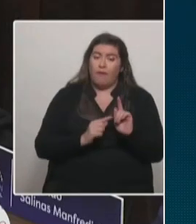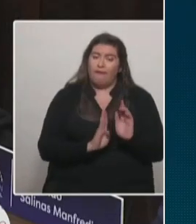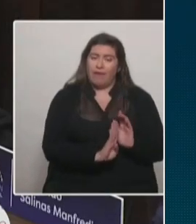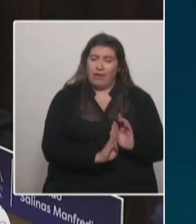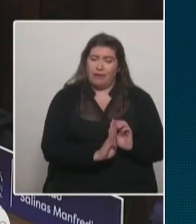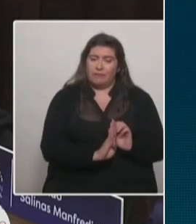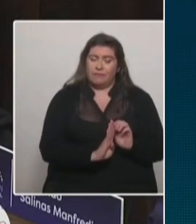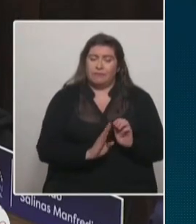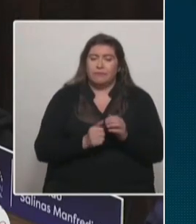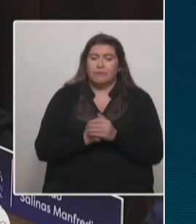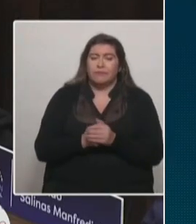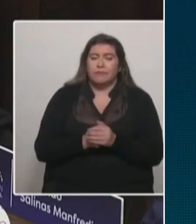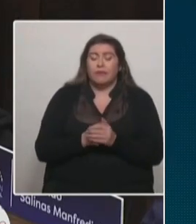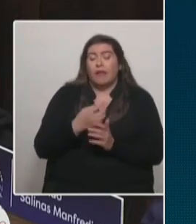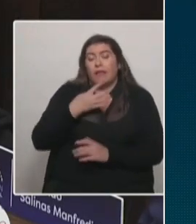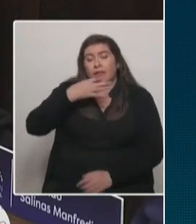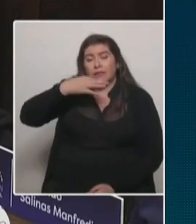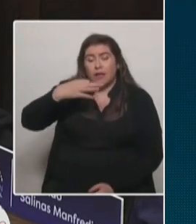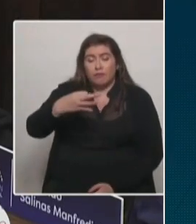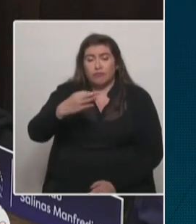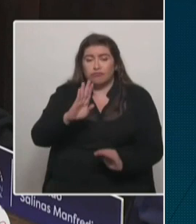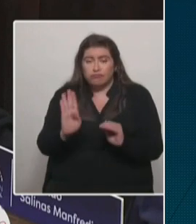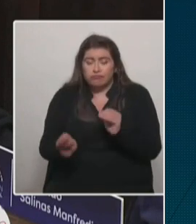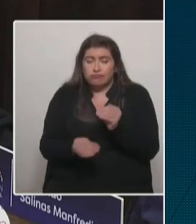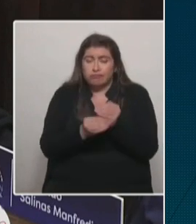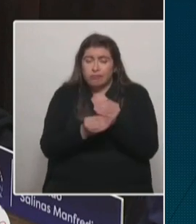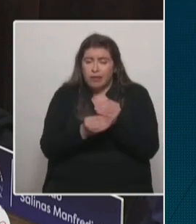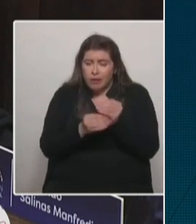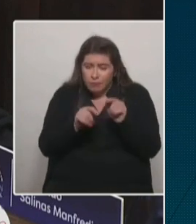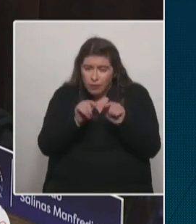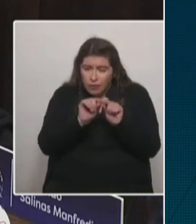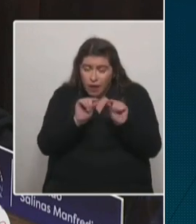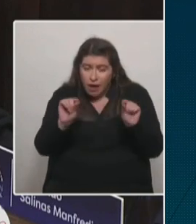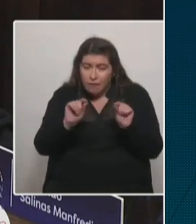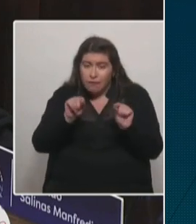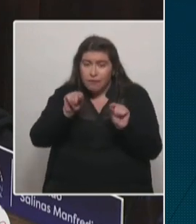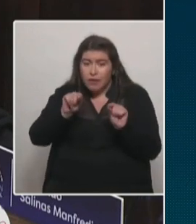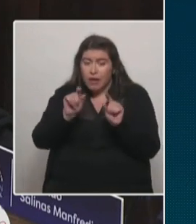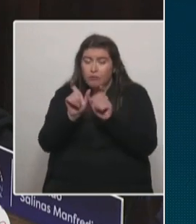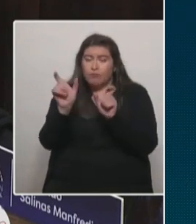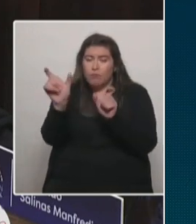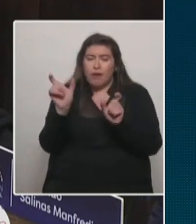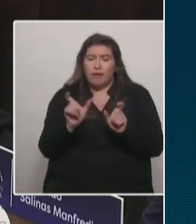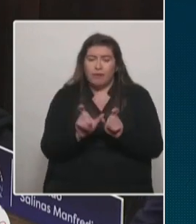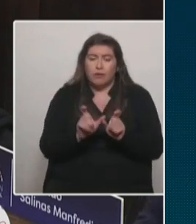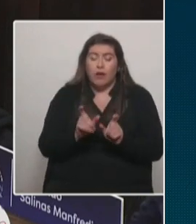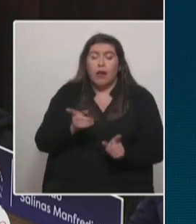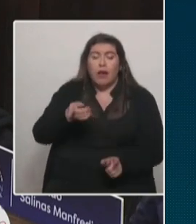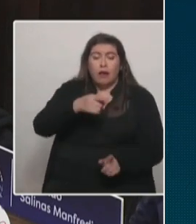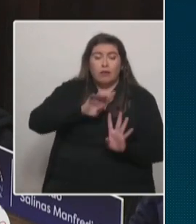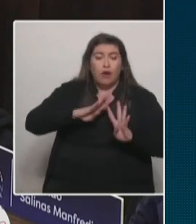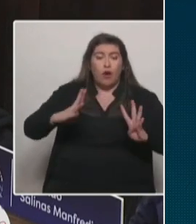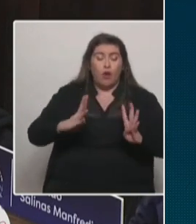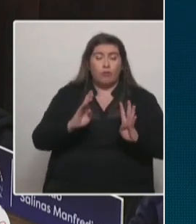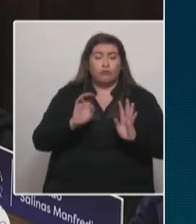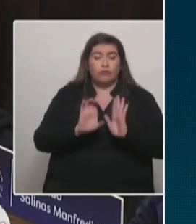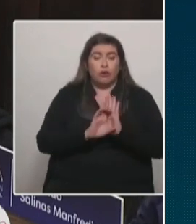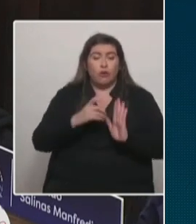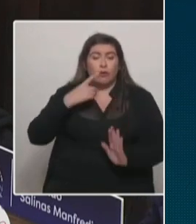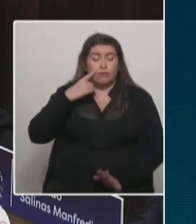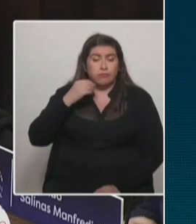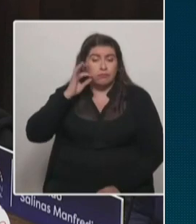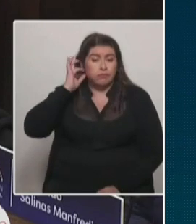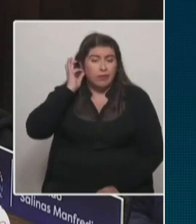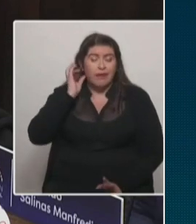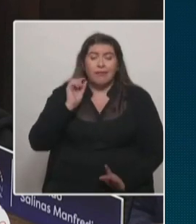creo que hay una disposición de la mayoría de los convencionales de que esto avance reconociendo las dificultades que tuvo